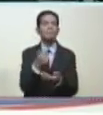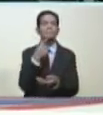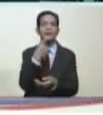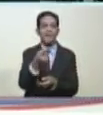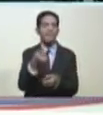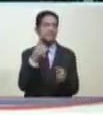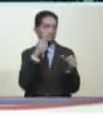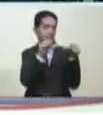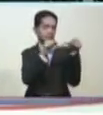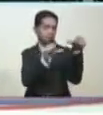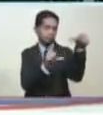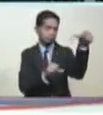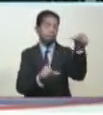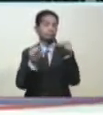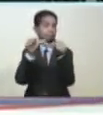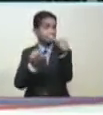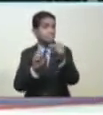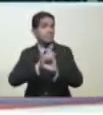electorales.